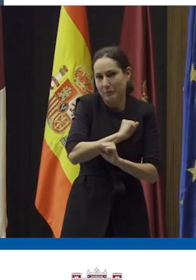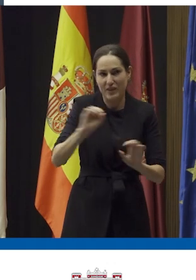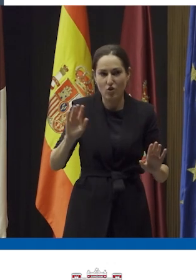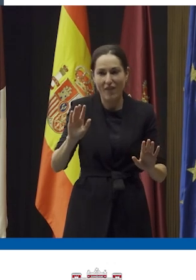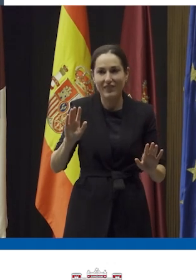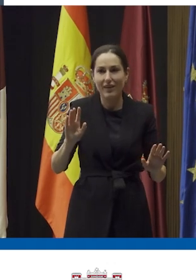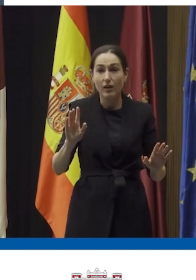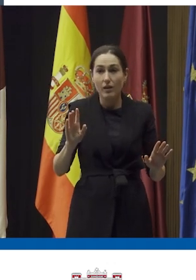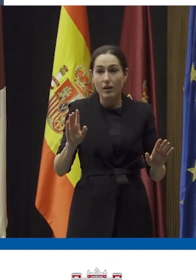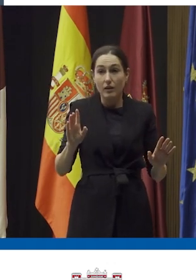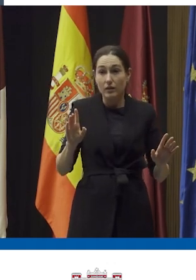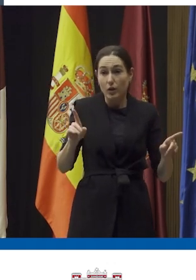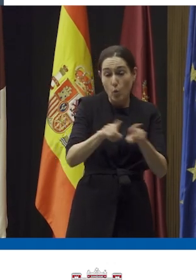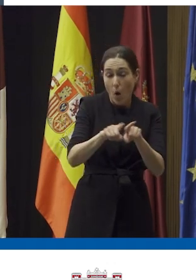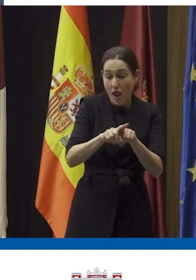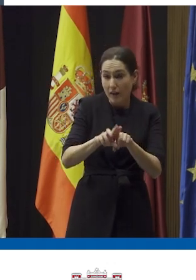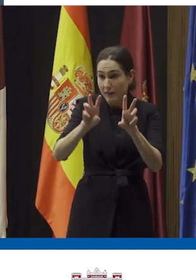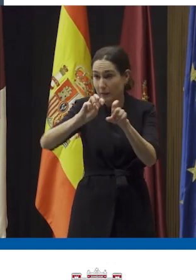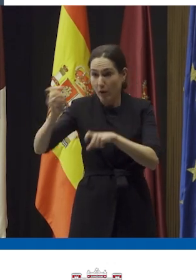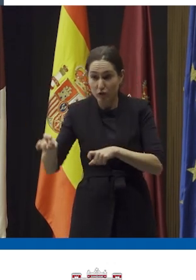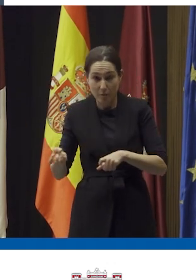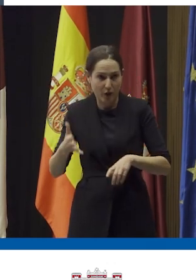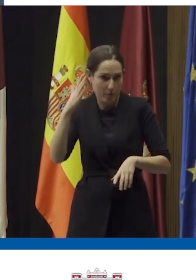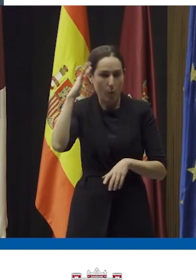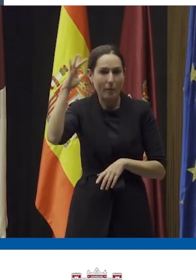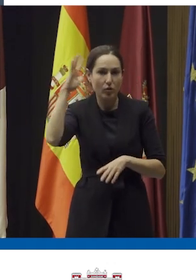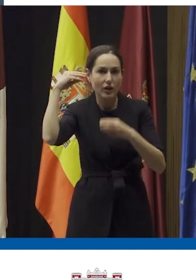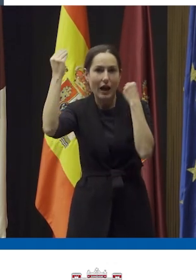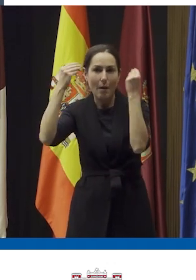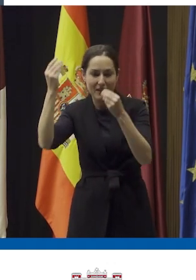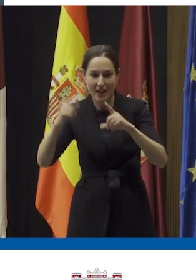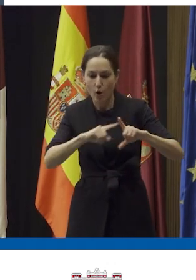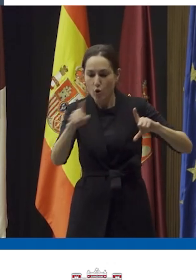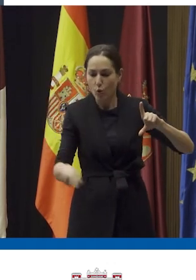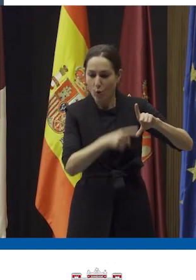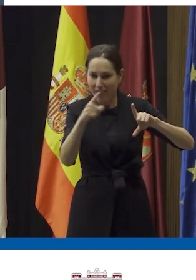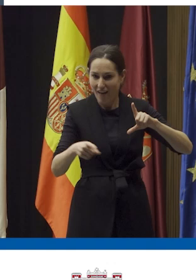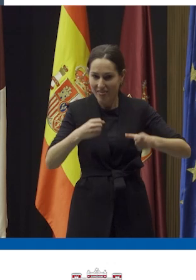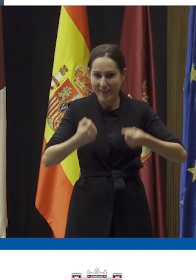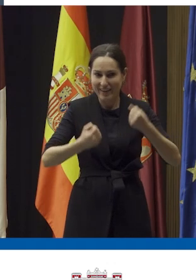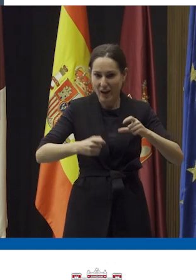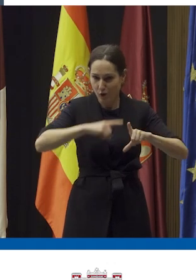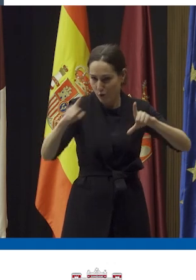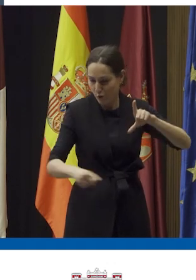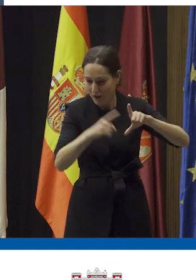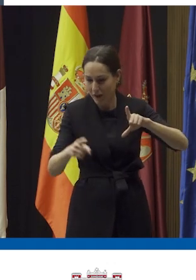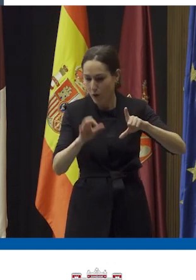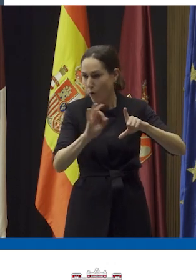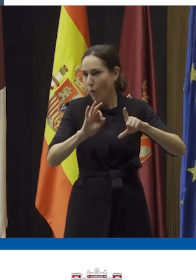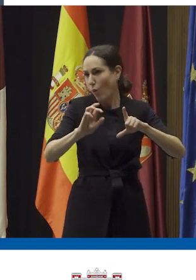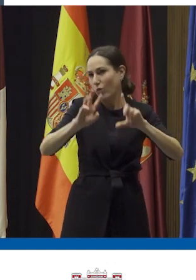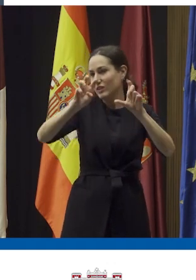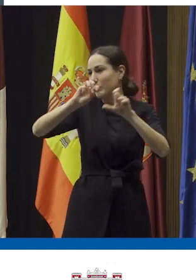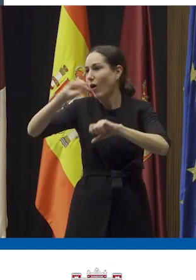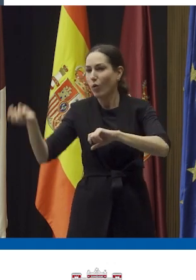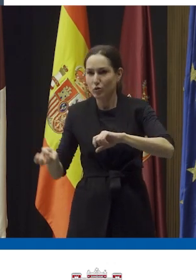si pensamos en la evolución de la rueda de carro al viaje a Marte, pues ha pasado muchas cosas. Y en la medicina, y